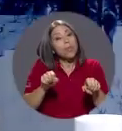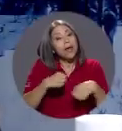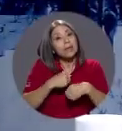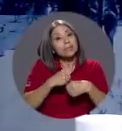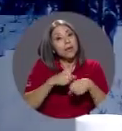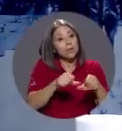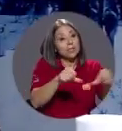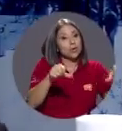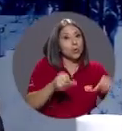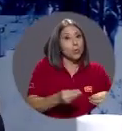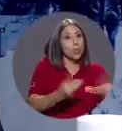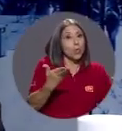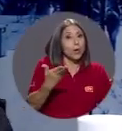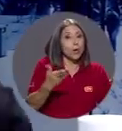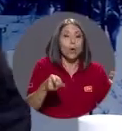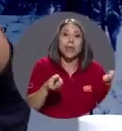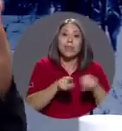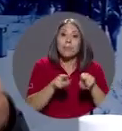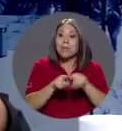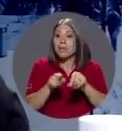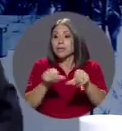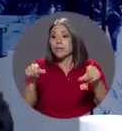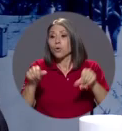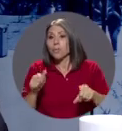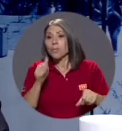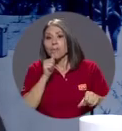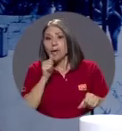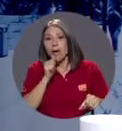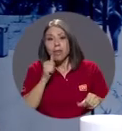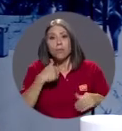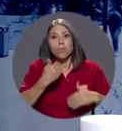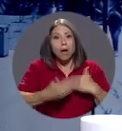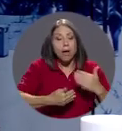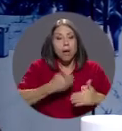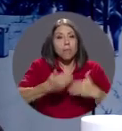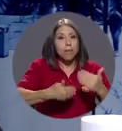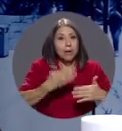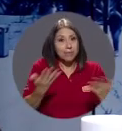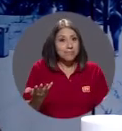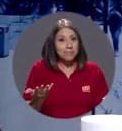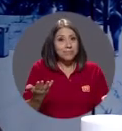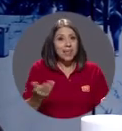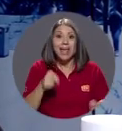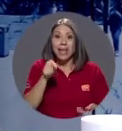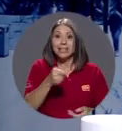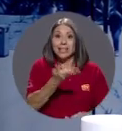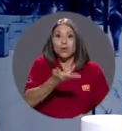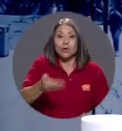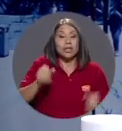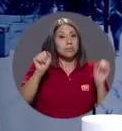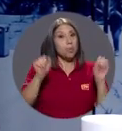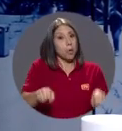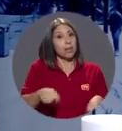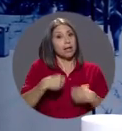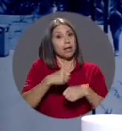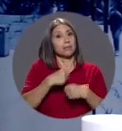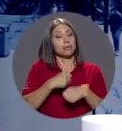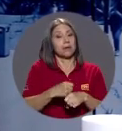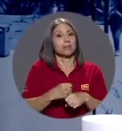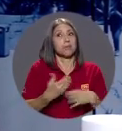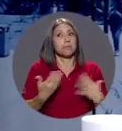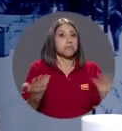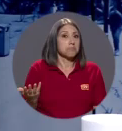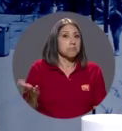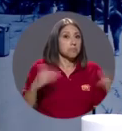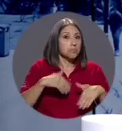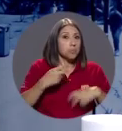sector público y después el sector privado ir en una línea en creciendo, ¿verdad? Y son medidas que se podrían tomar sin